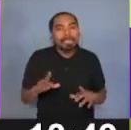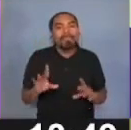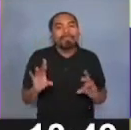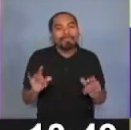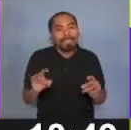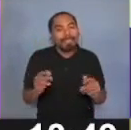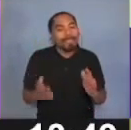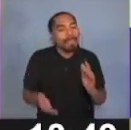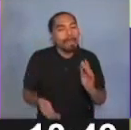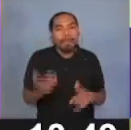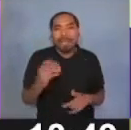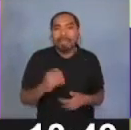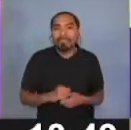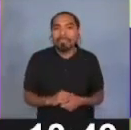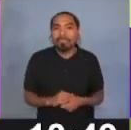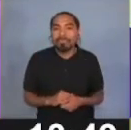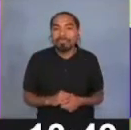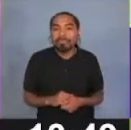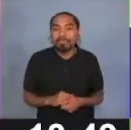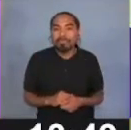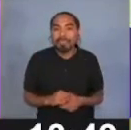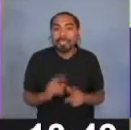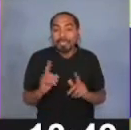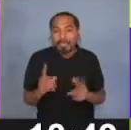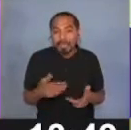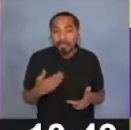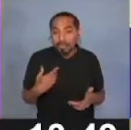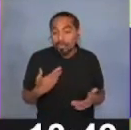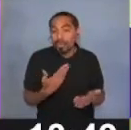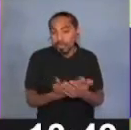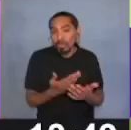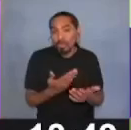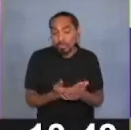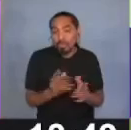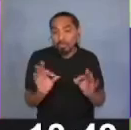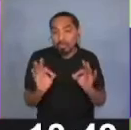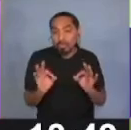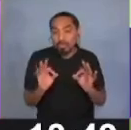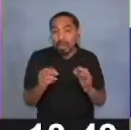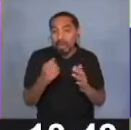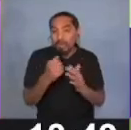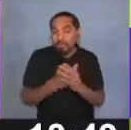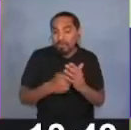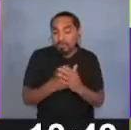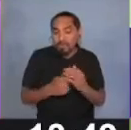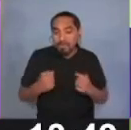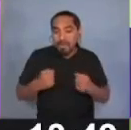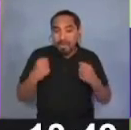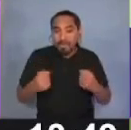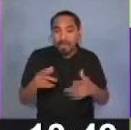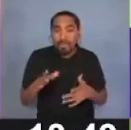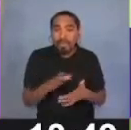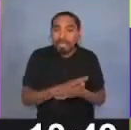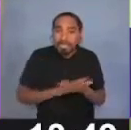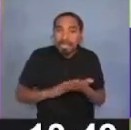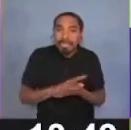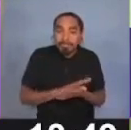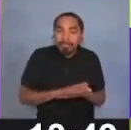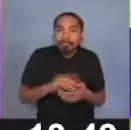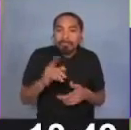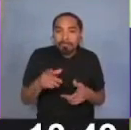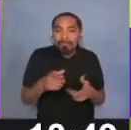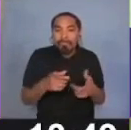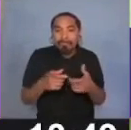de pobreza, pero bueno, por eso justamente estamos poniendo todos nuestros recursos y haciendo todos los esfuerzos para, bueno, poder ir